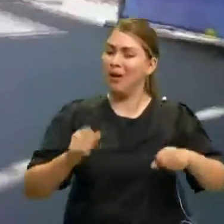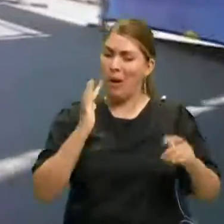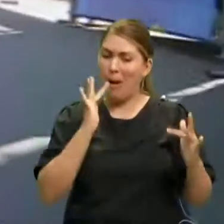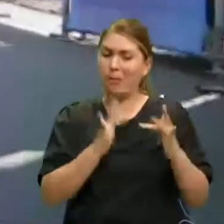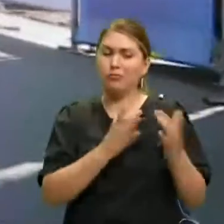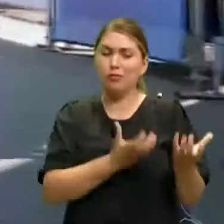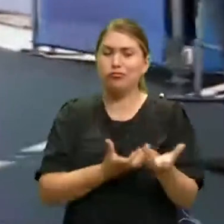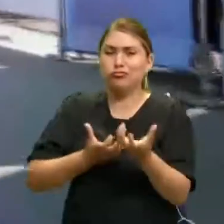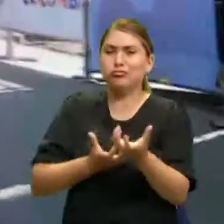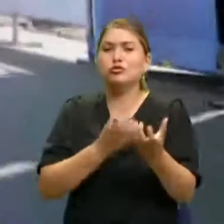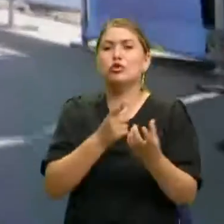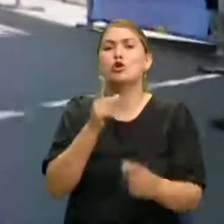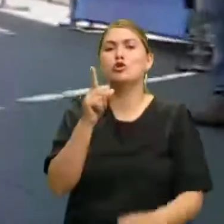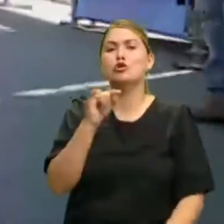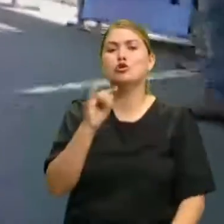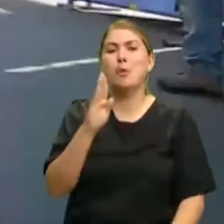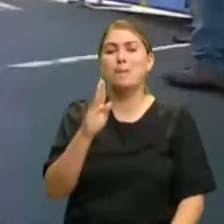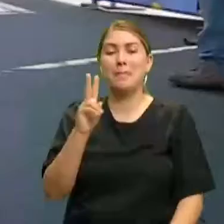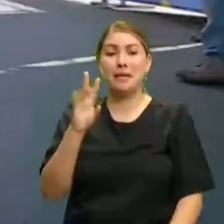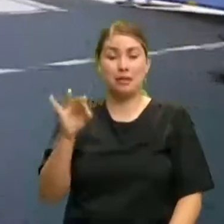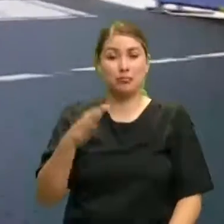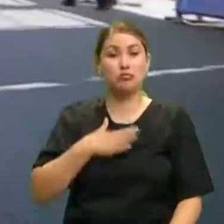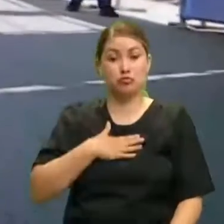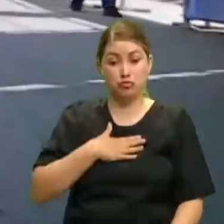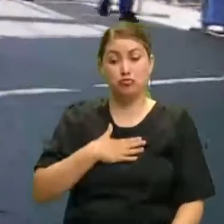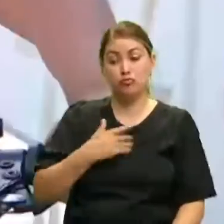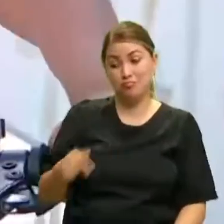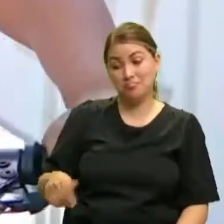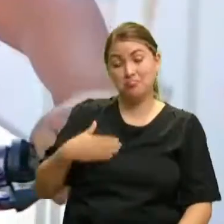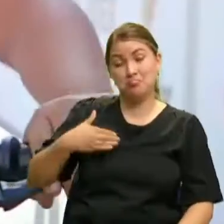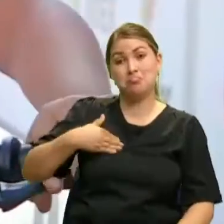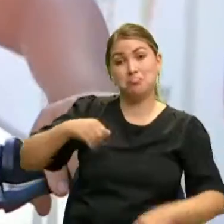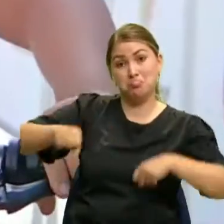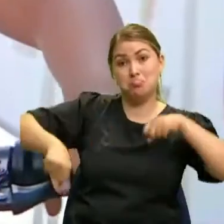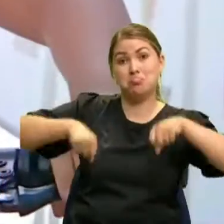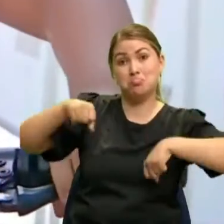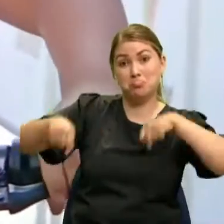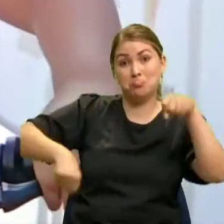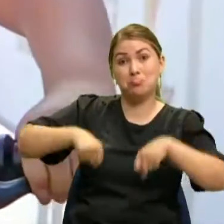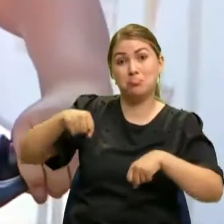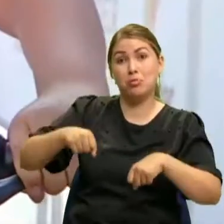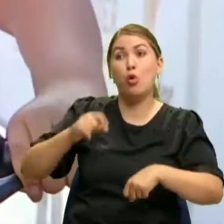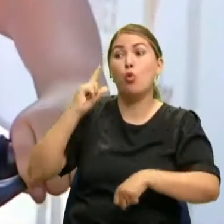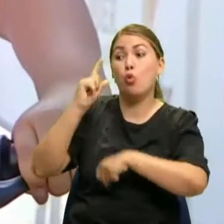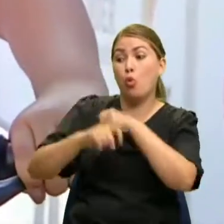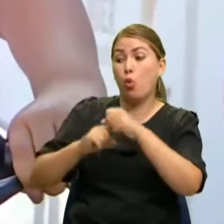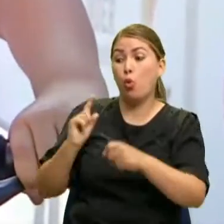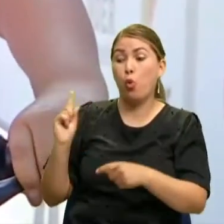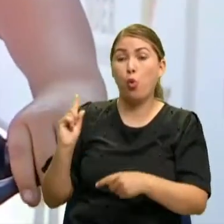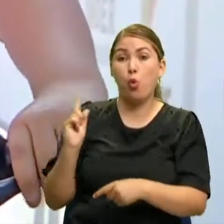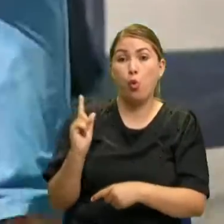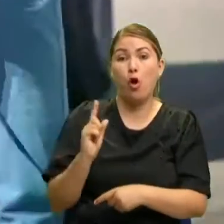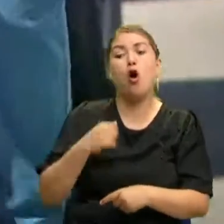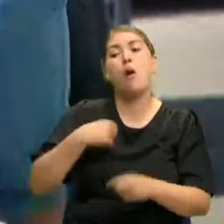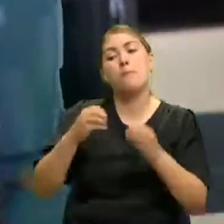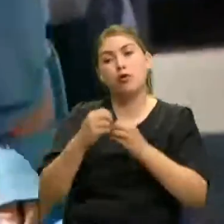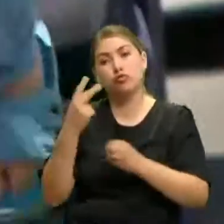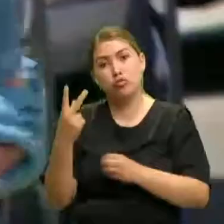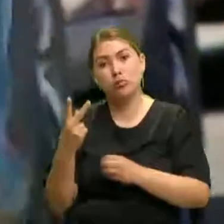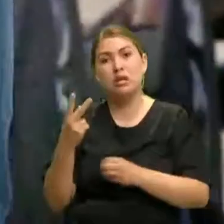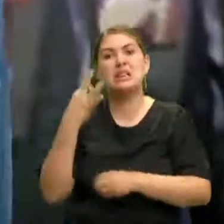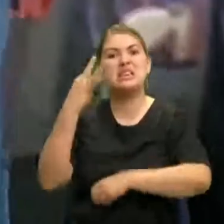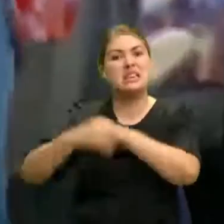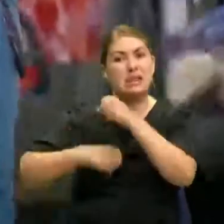los pedalistas sub-23. Yo tengo esta bicicleta que me duró un año y tengo otra que me